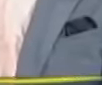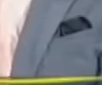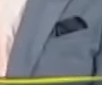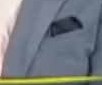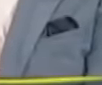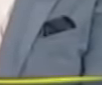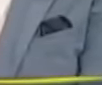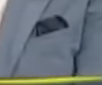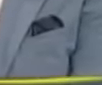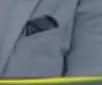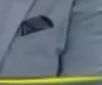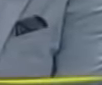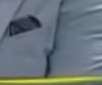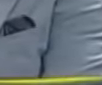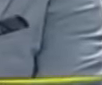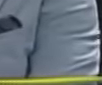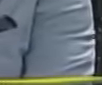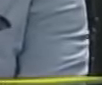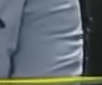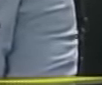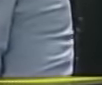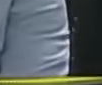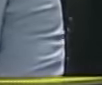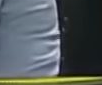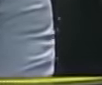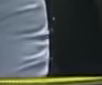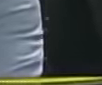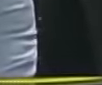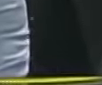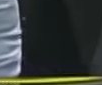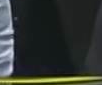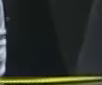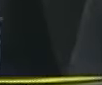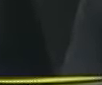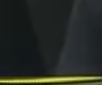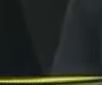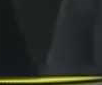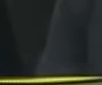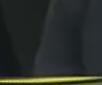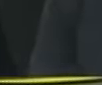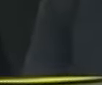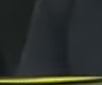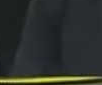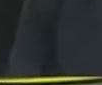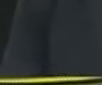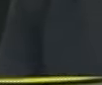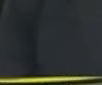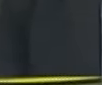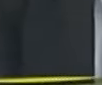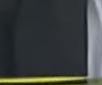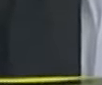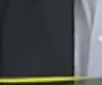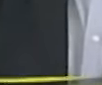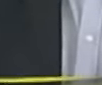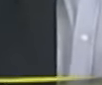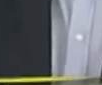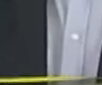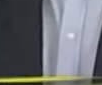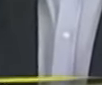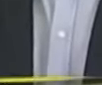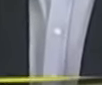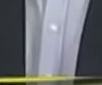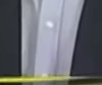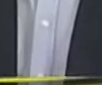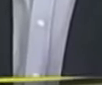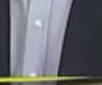Y he estado viendo en las redes y escuchando las reflexiones que ustedes,